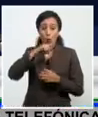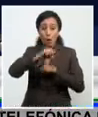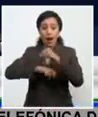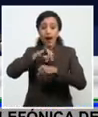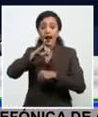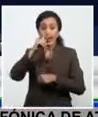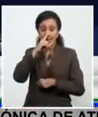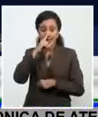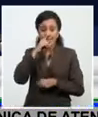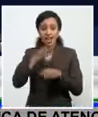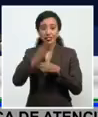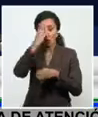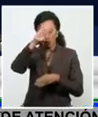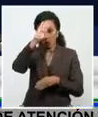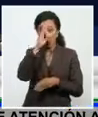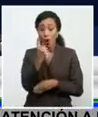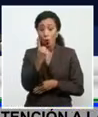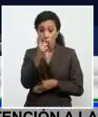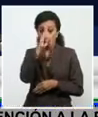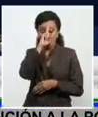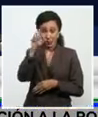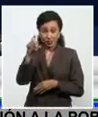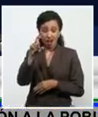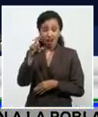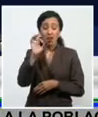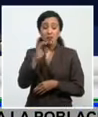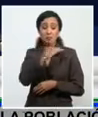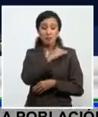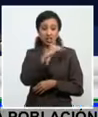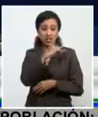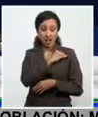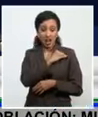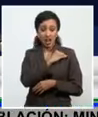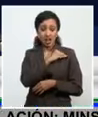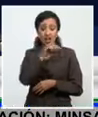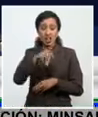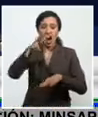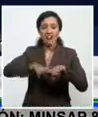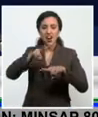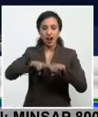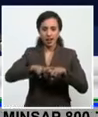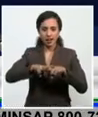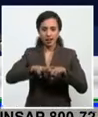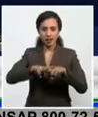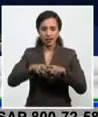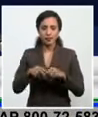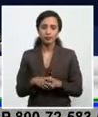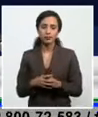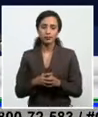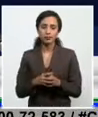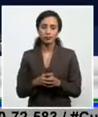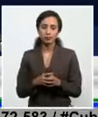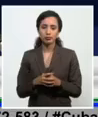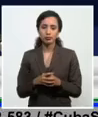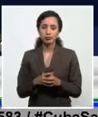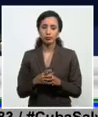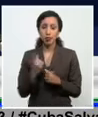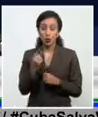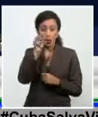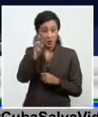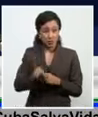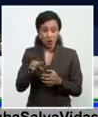Cuba y uno en el Hospital Fran País de la ciudad de La Habana. Uno de los pacientes que está